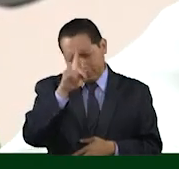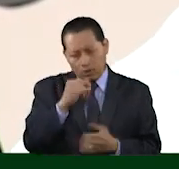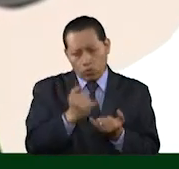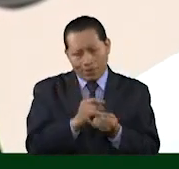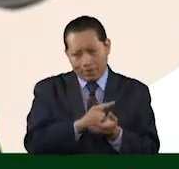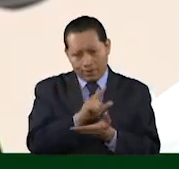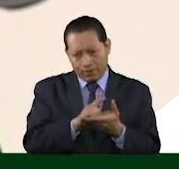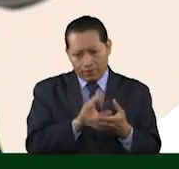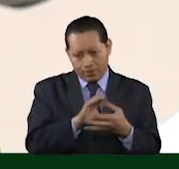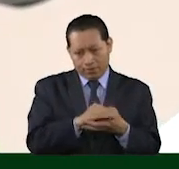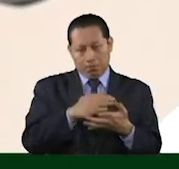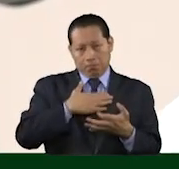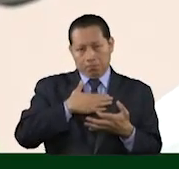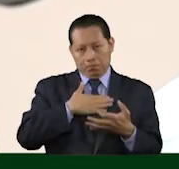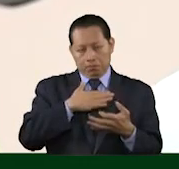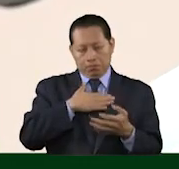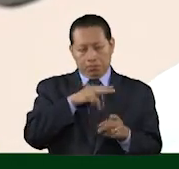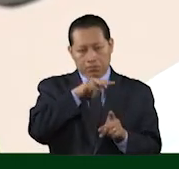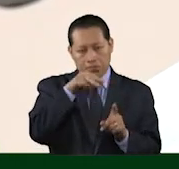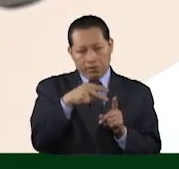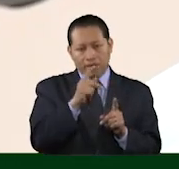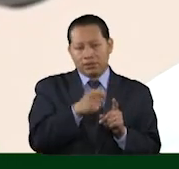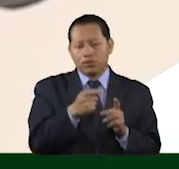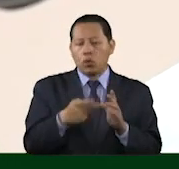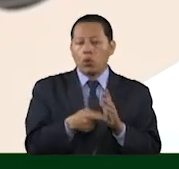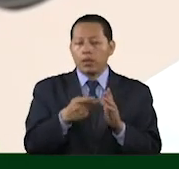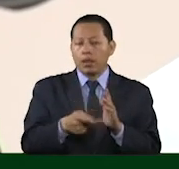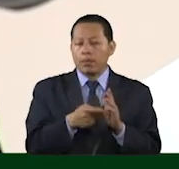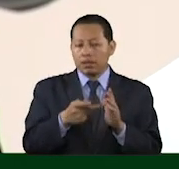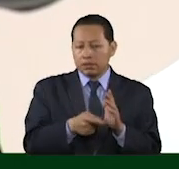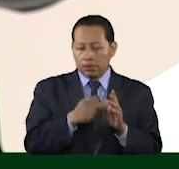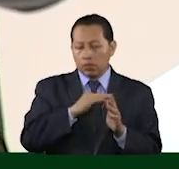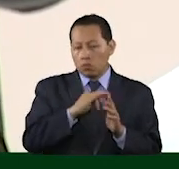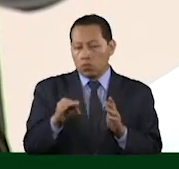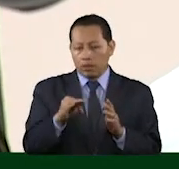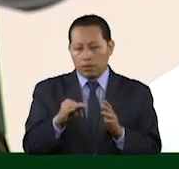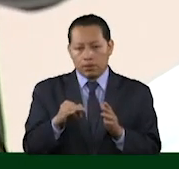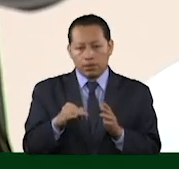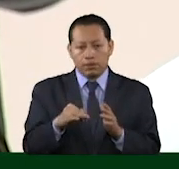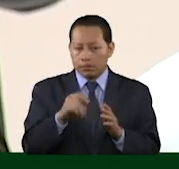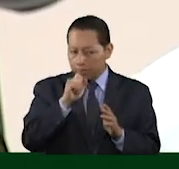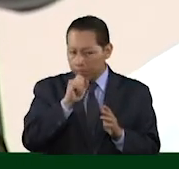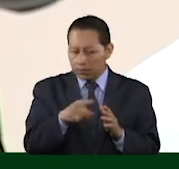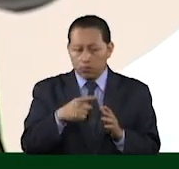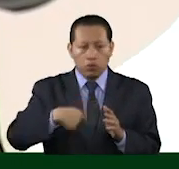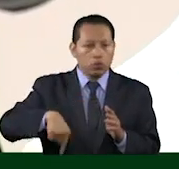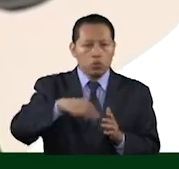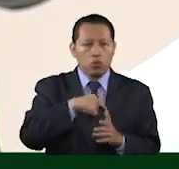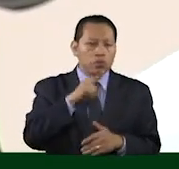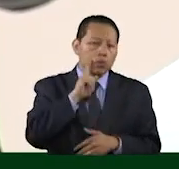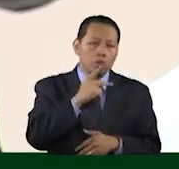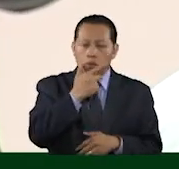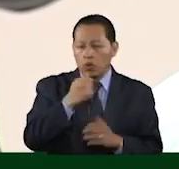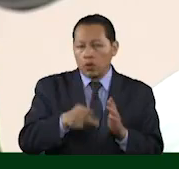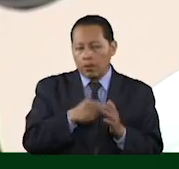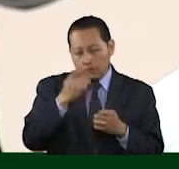jurídicamente posible, desde mi perspectiva, que se sometiera a consideración de las y los integrantes de nueva